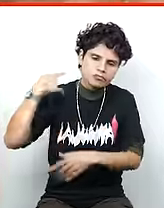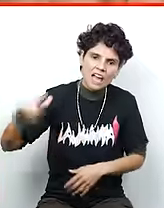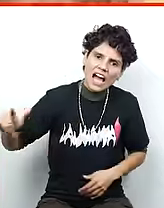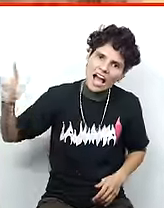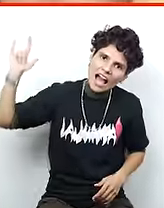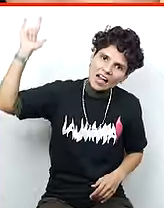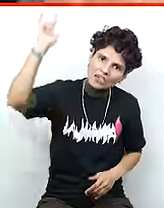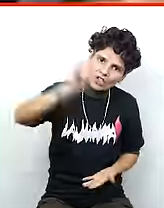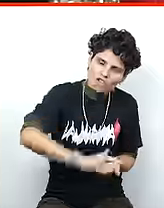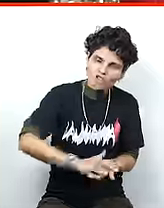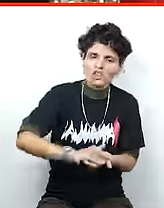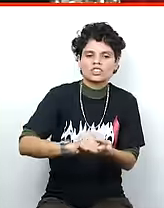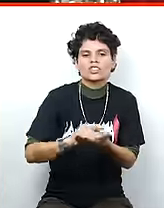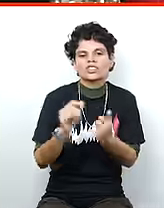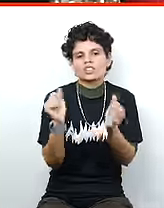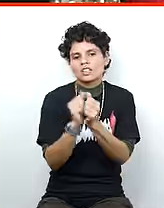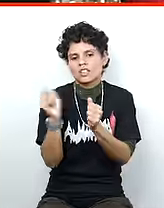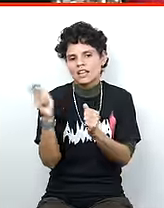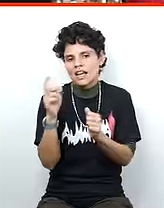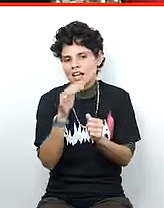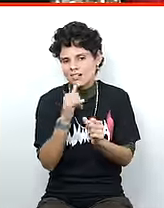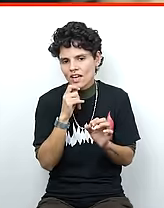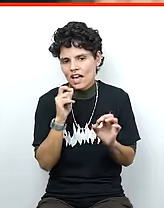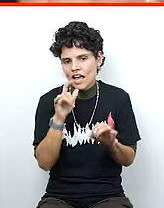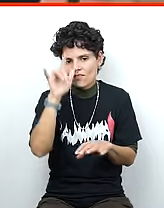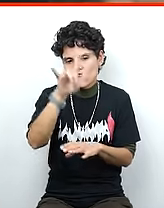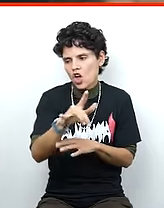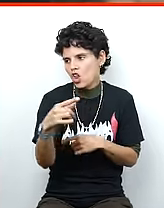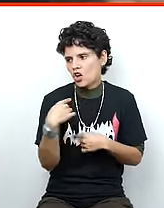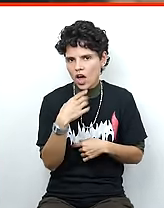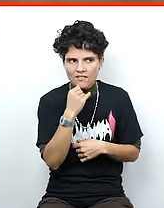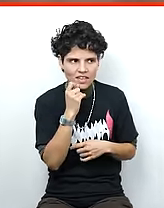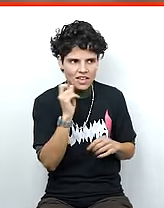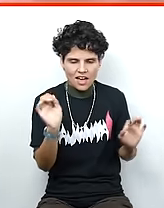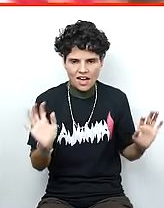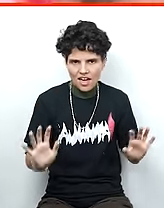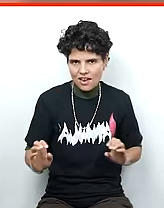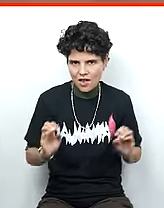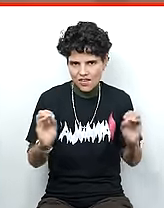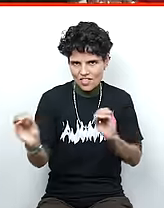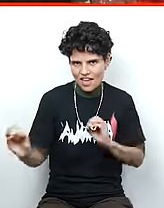todos, el avión, fa, pa. En ese tiempo no iba bien, pues. Viajamos en nuestro jet.